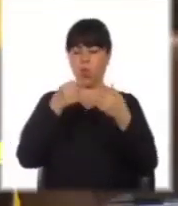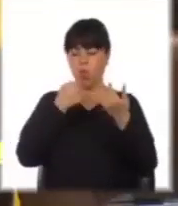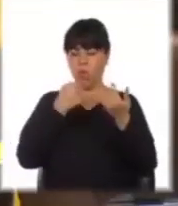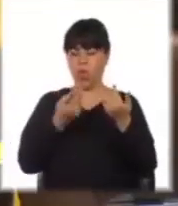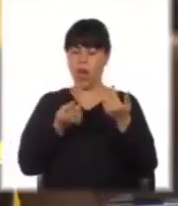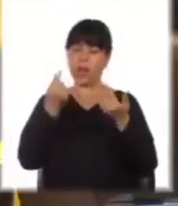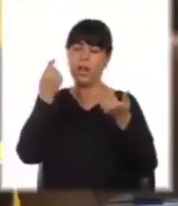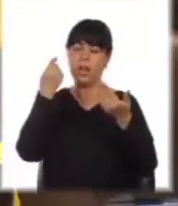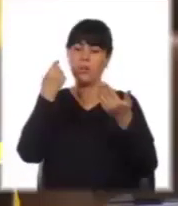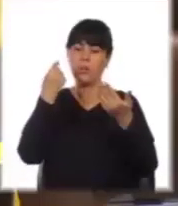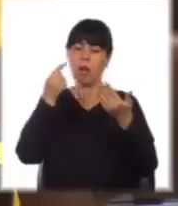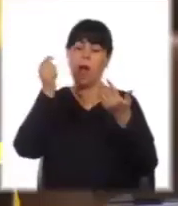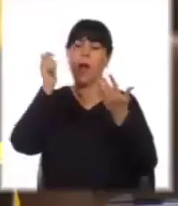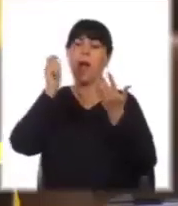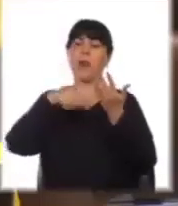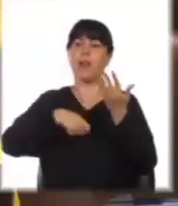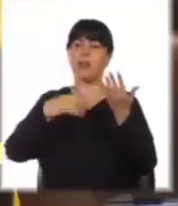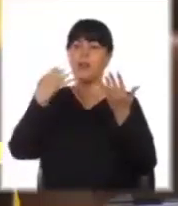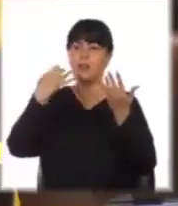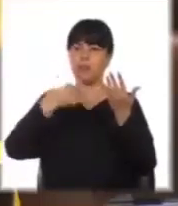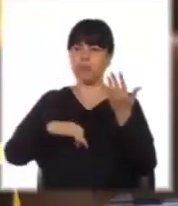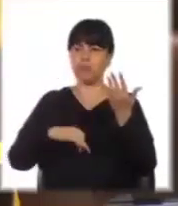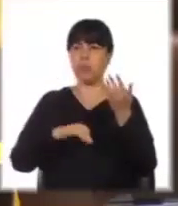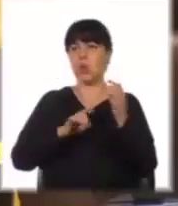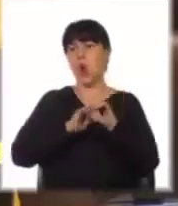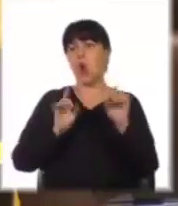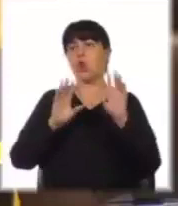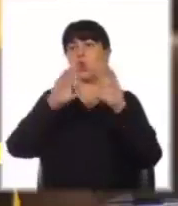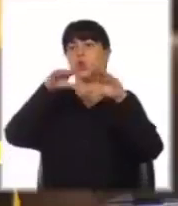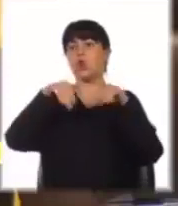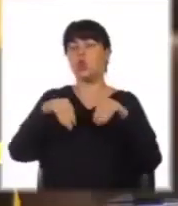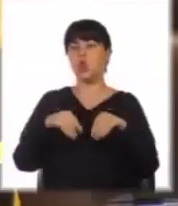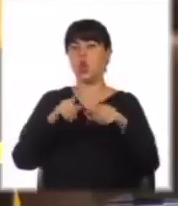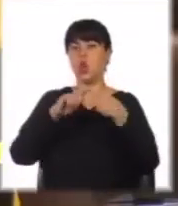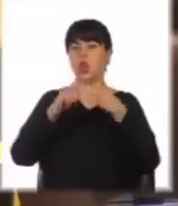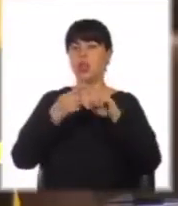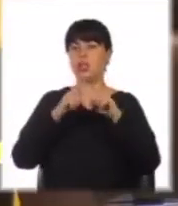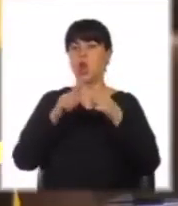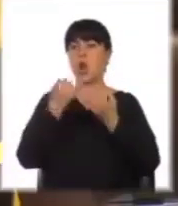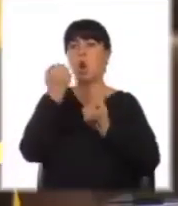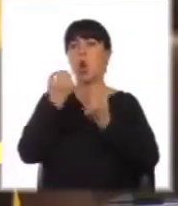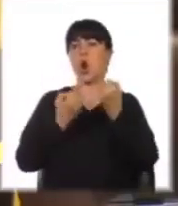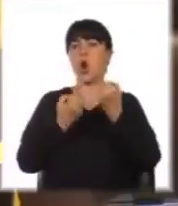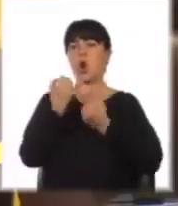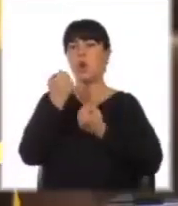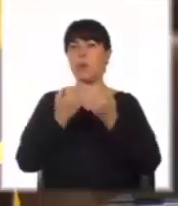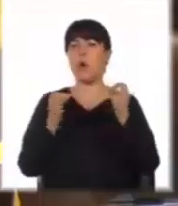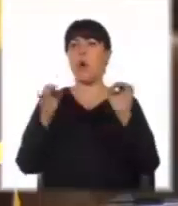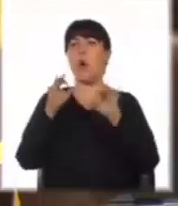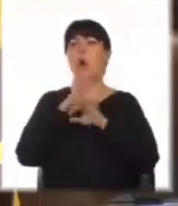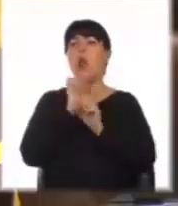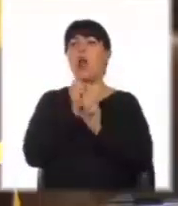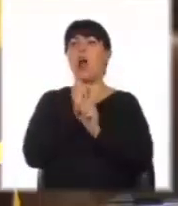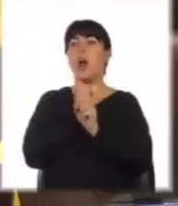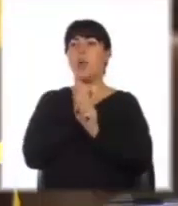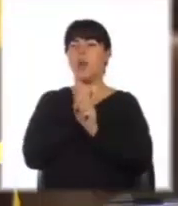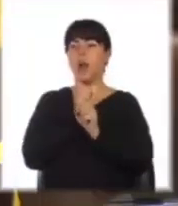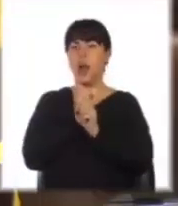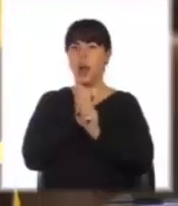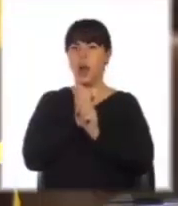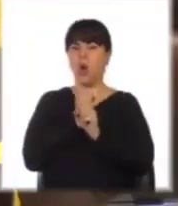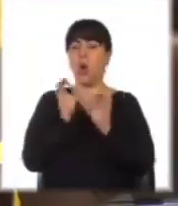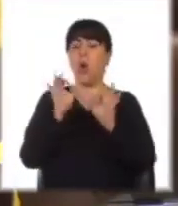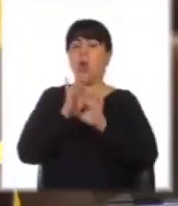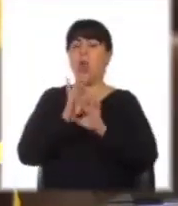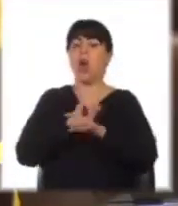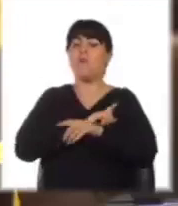en la inclusión laboral, porque no todo tiene que ver con lo económico, con lo laboral y con la fuerza de trabajo,